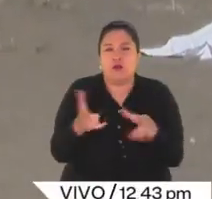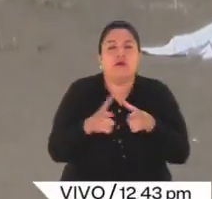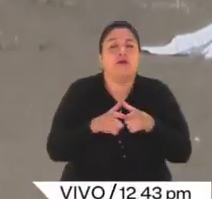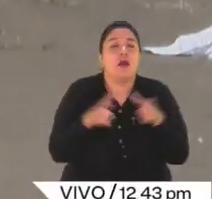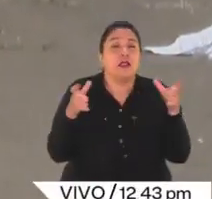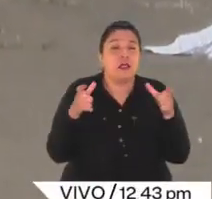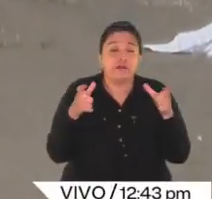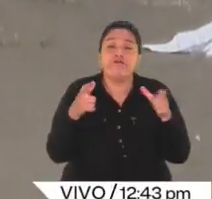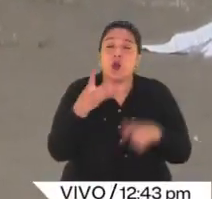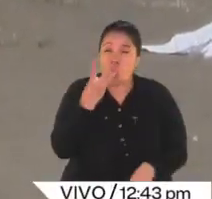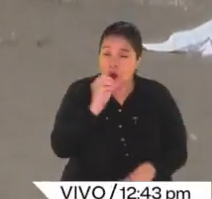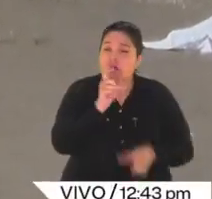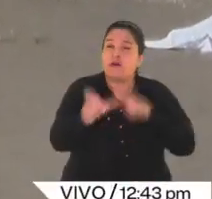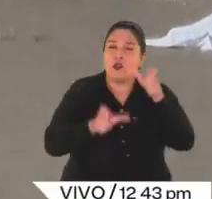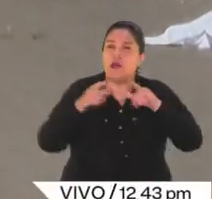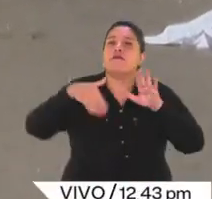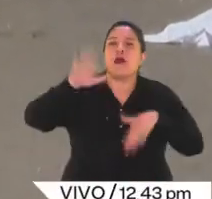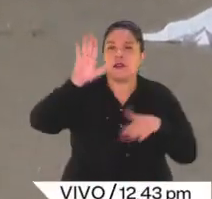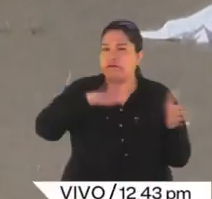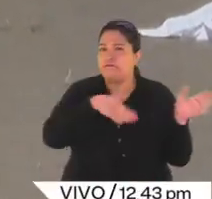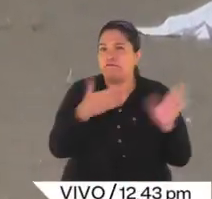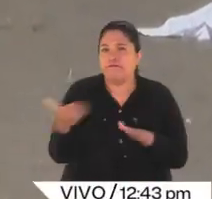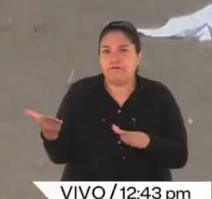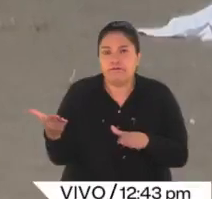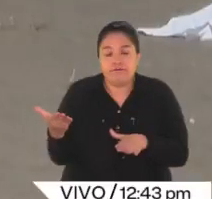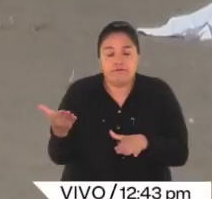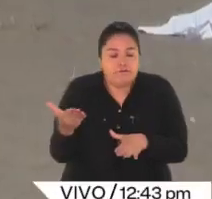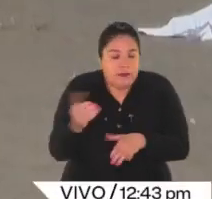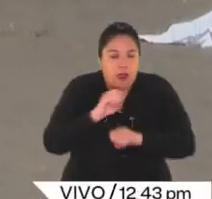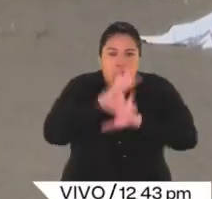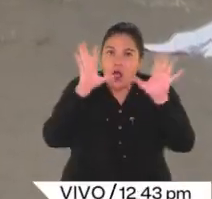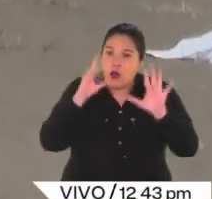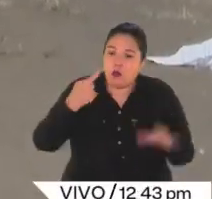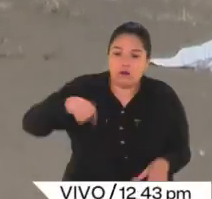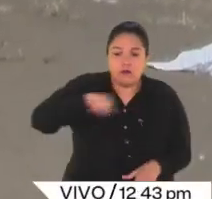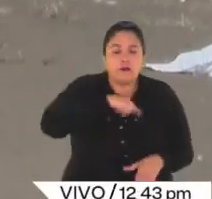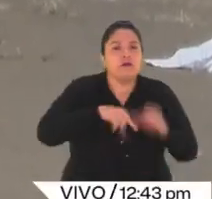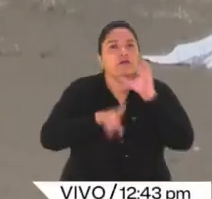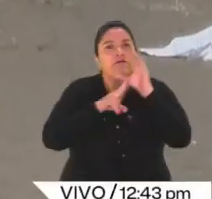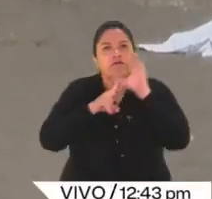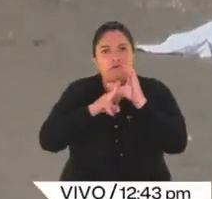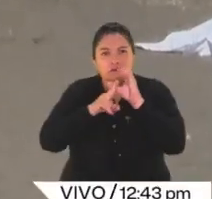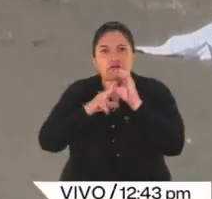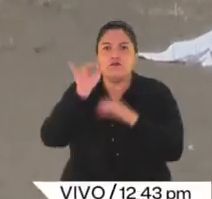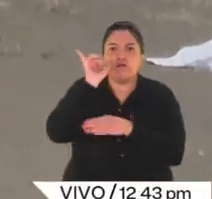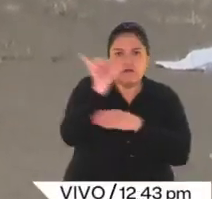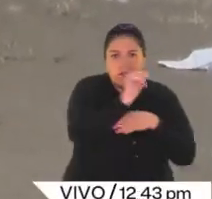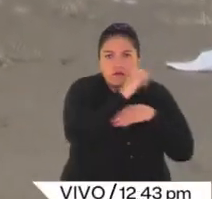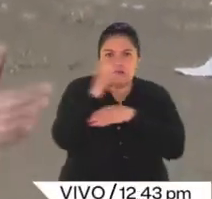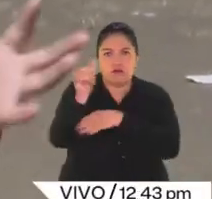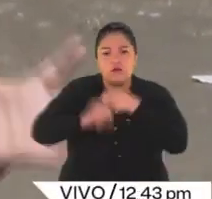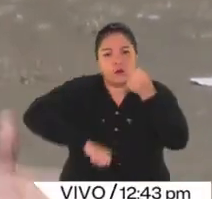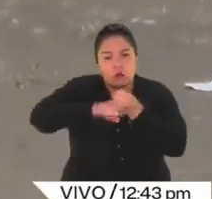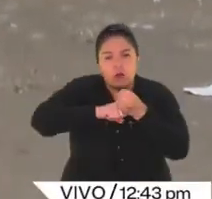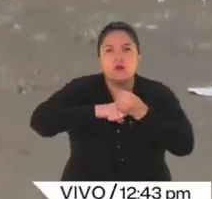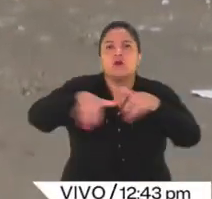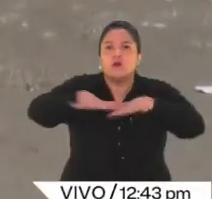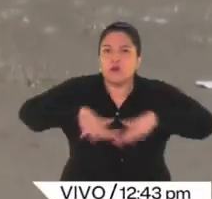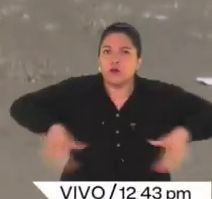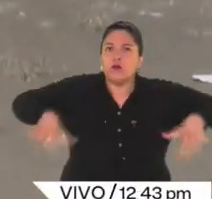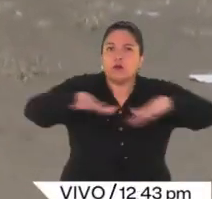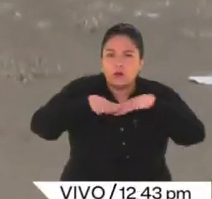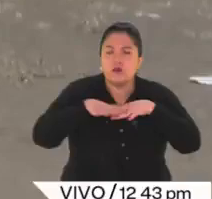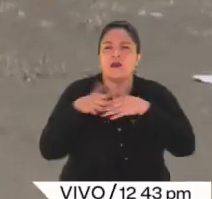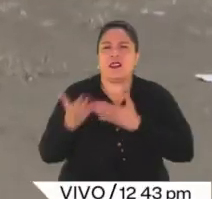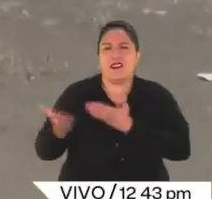ya superaron los 40. Por supuesto, nosotros estaremos aquí acompañando a los habitantes de Carmen de Atrato, a los habitantes de